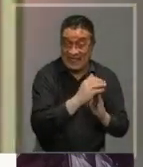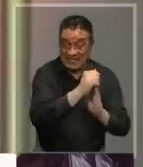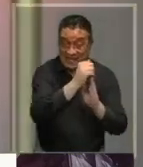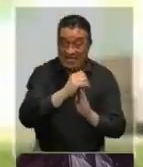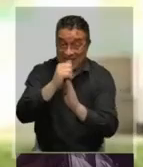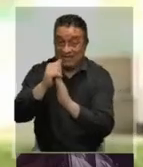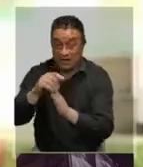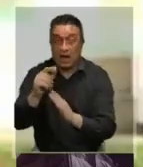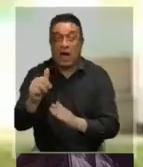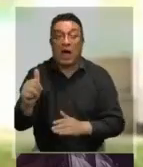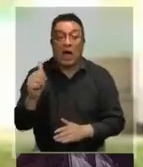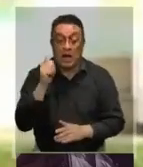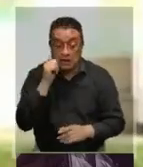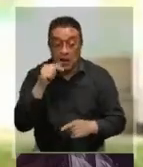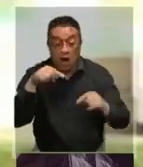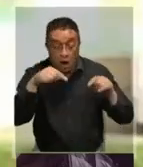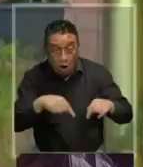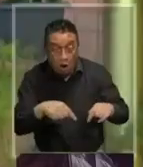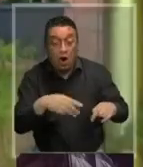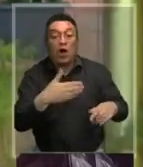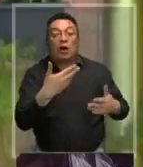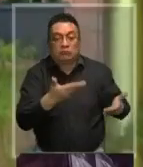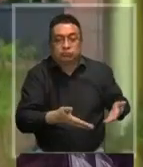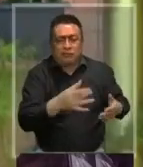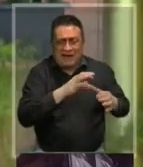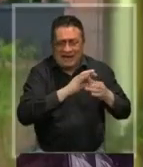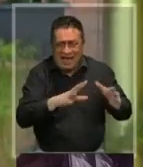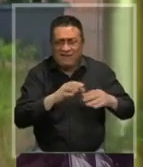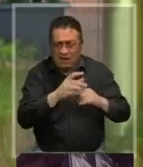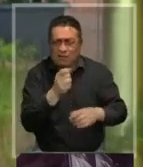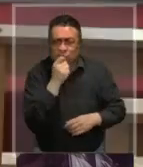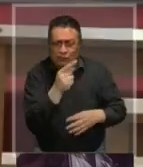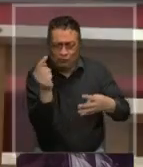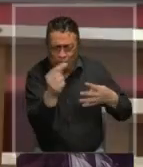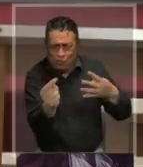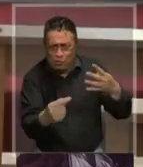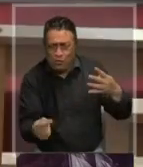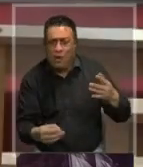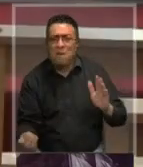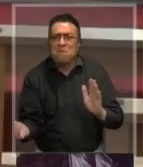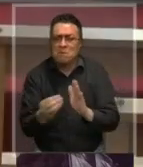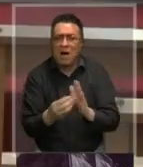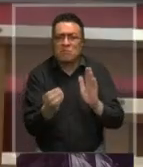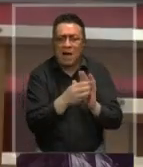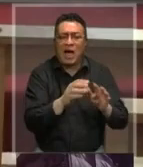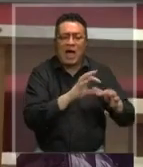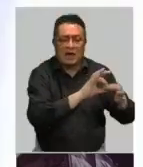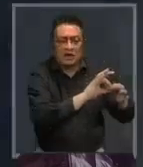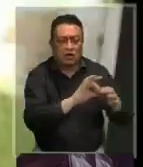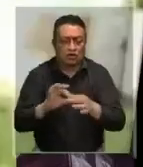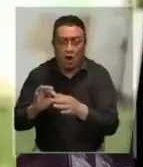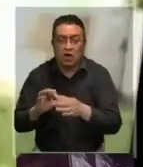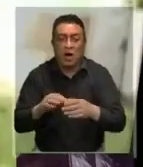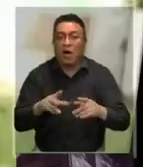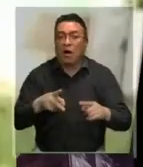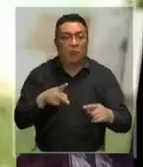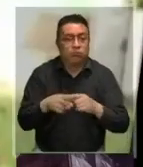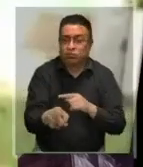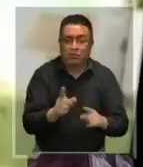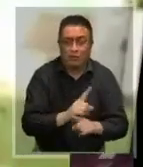envueltos ayer y hoy en graves imputaciones un capítulo más de una historia que no tiene